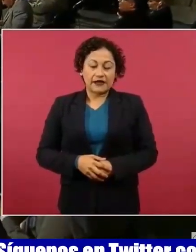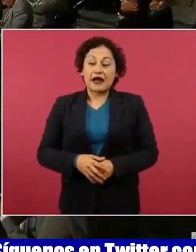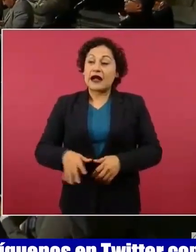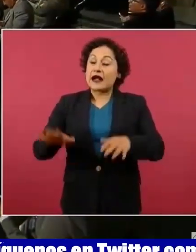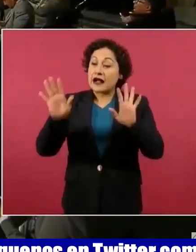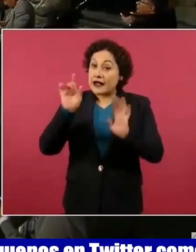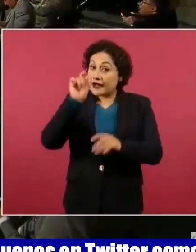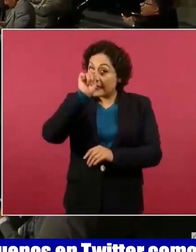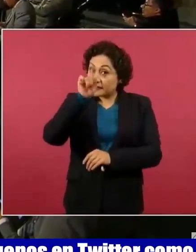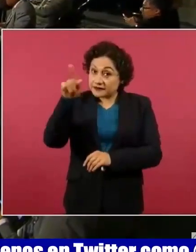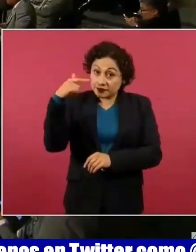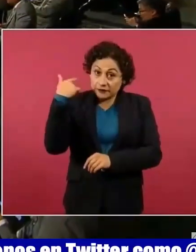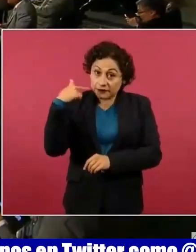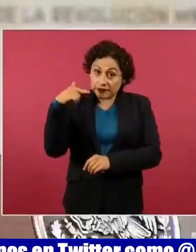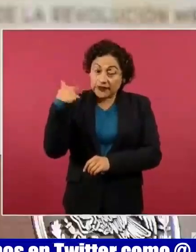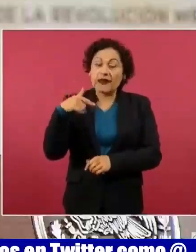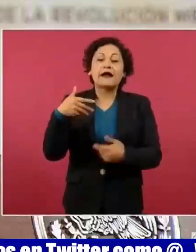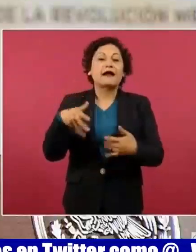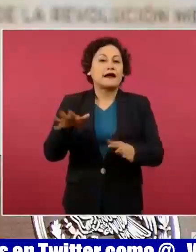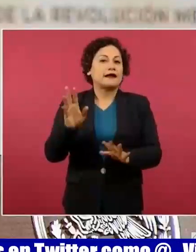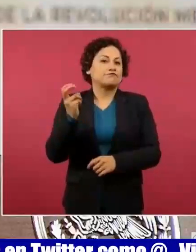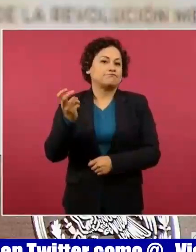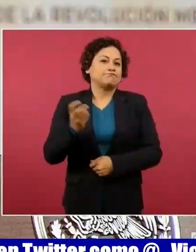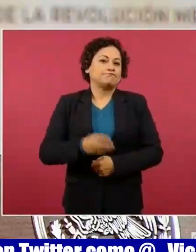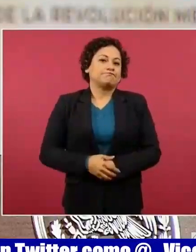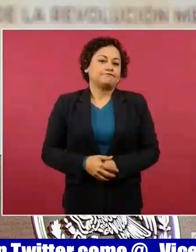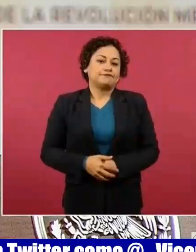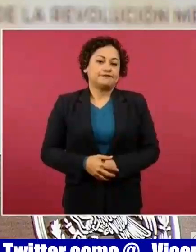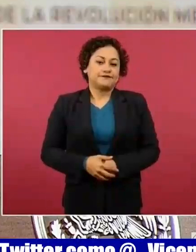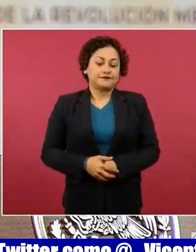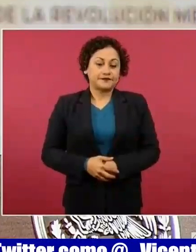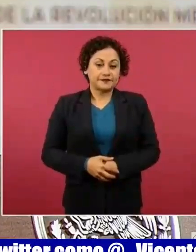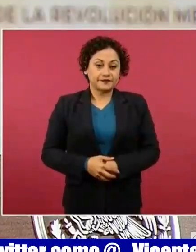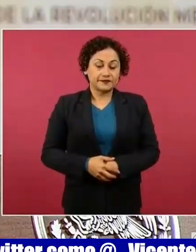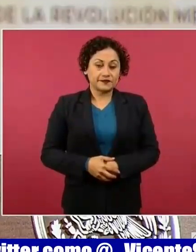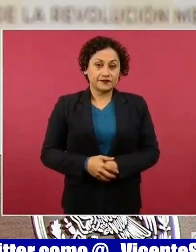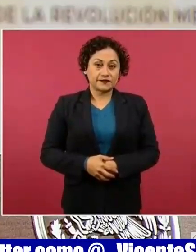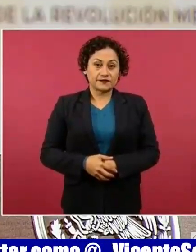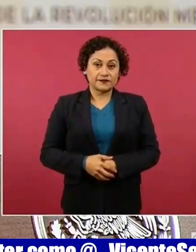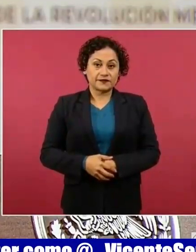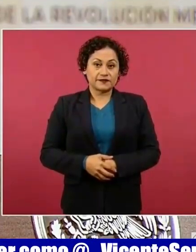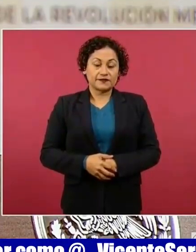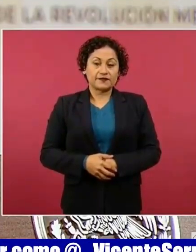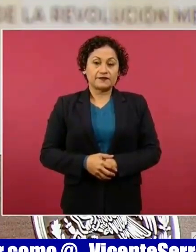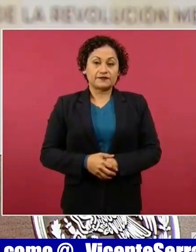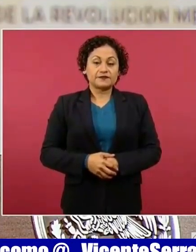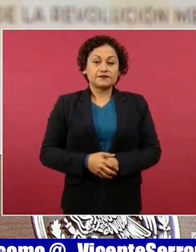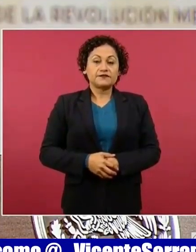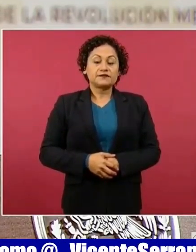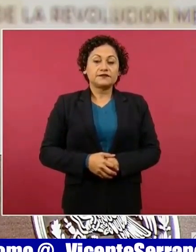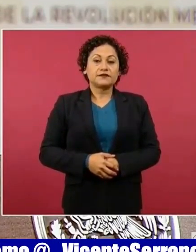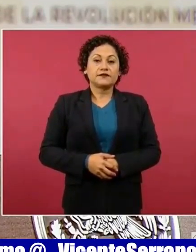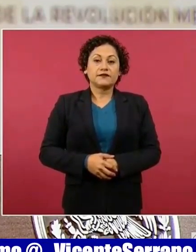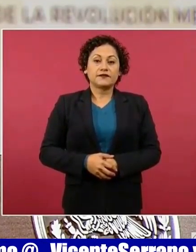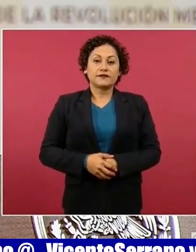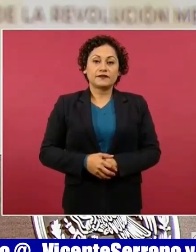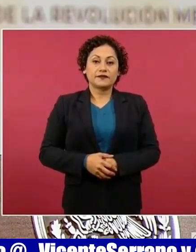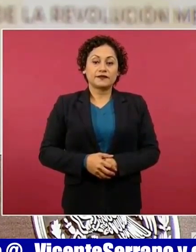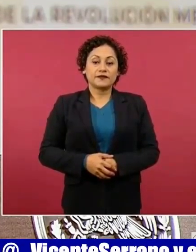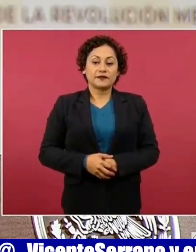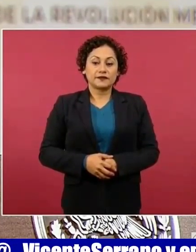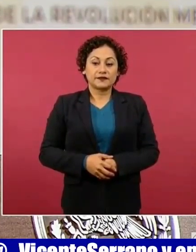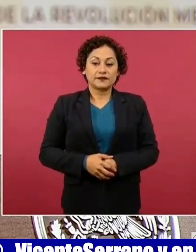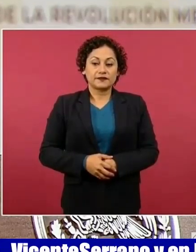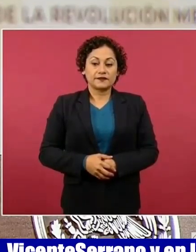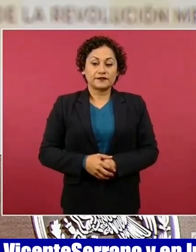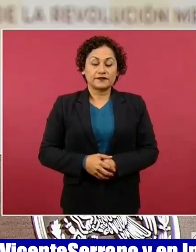imaginó que en unos meses él mismo iba a ser el candidato a jefe de gobierno, pero que en ese entonces lo que intentó fue convencer